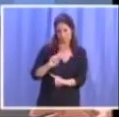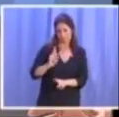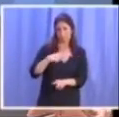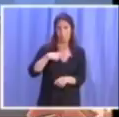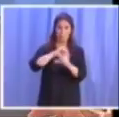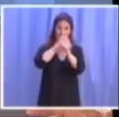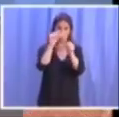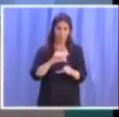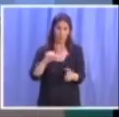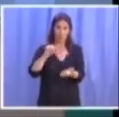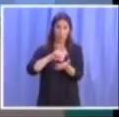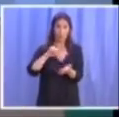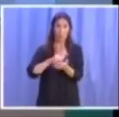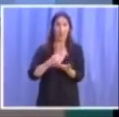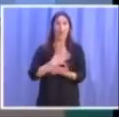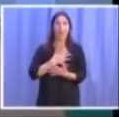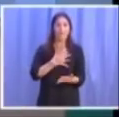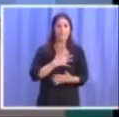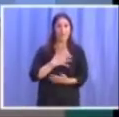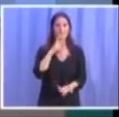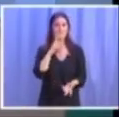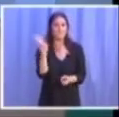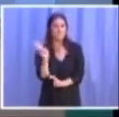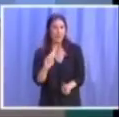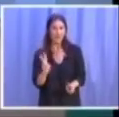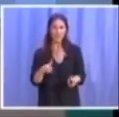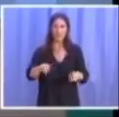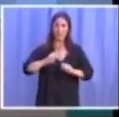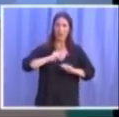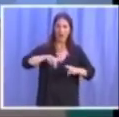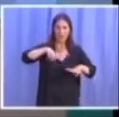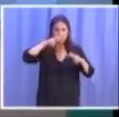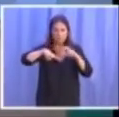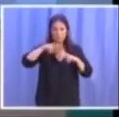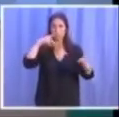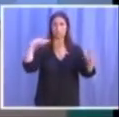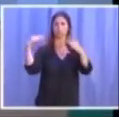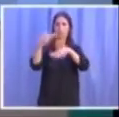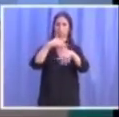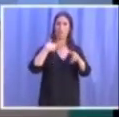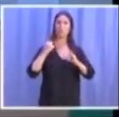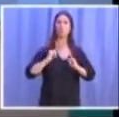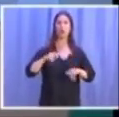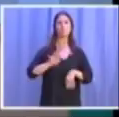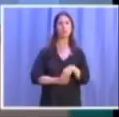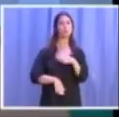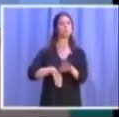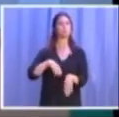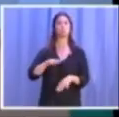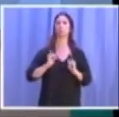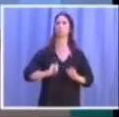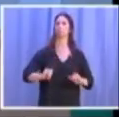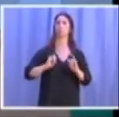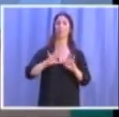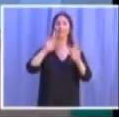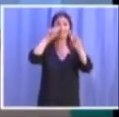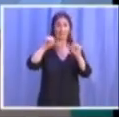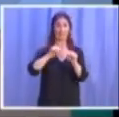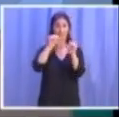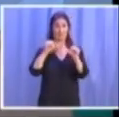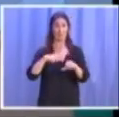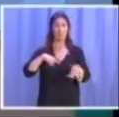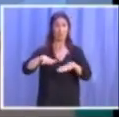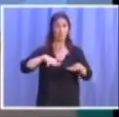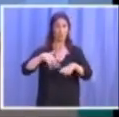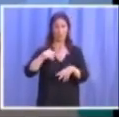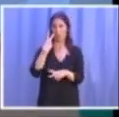ciudad amable y verde en la que se pueda respirar y recorrer paso a paso. En materia de movilidad, solo voy a